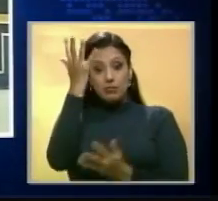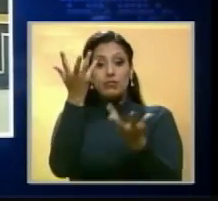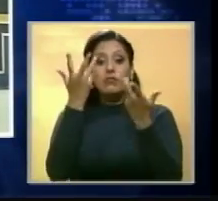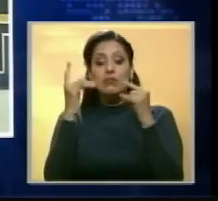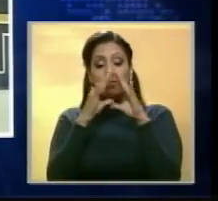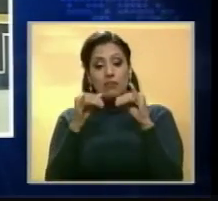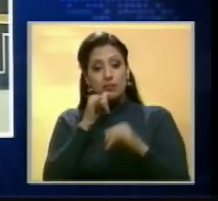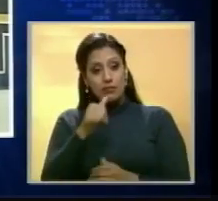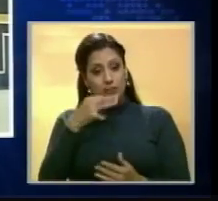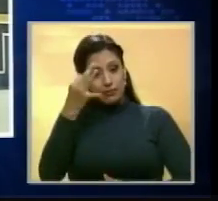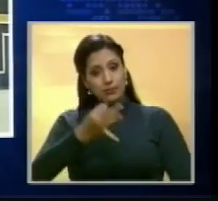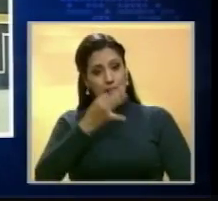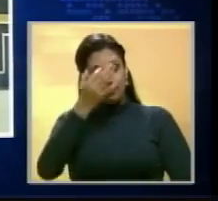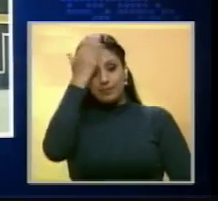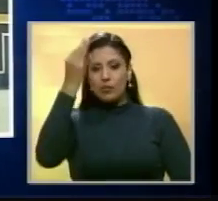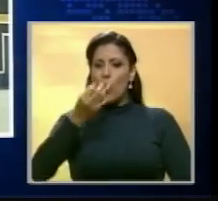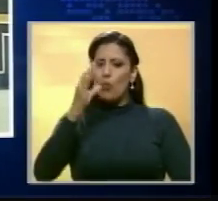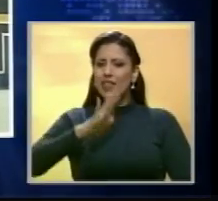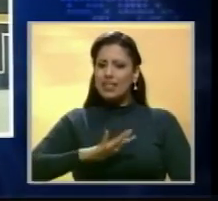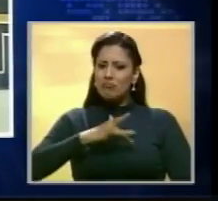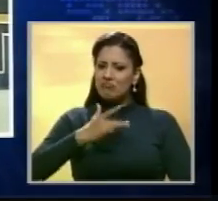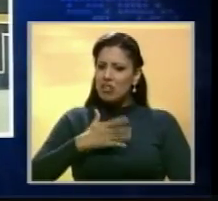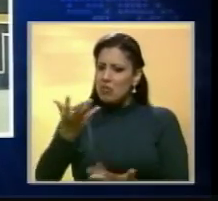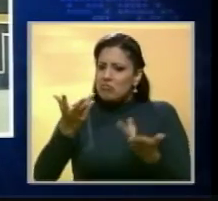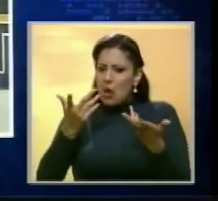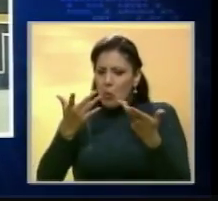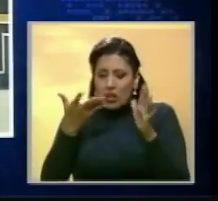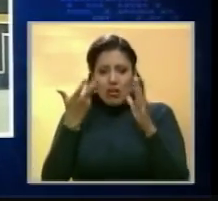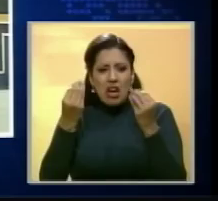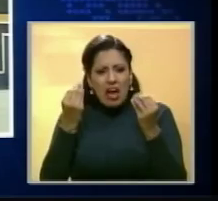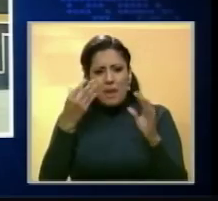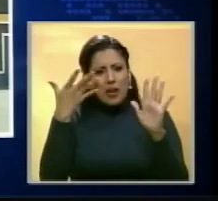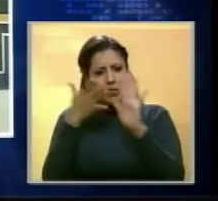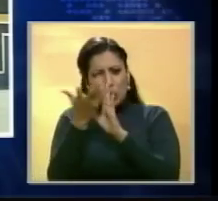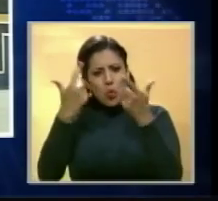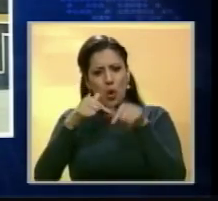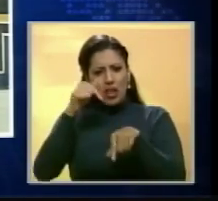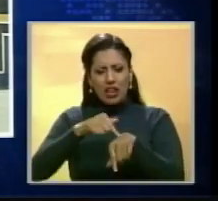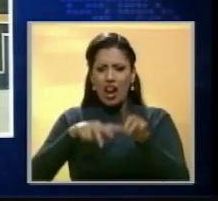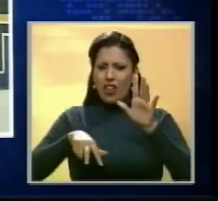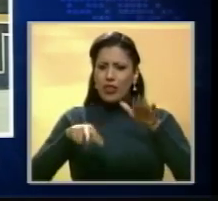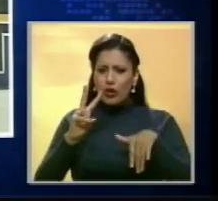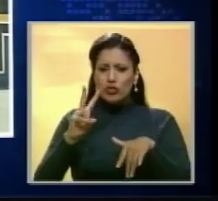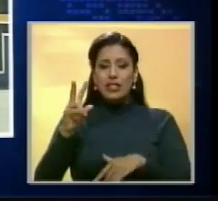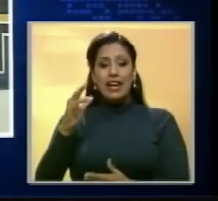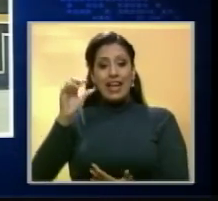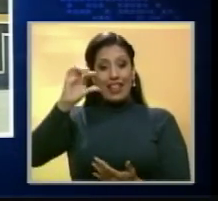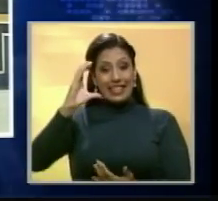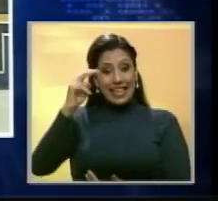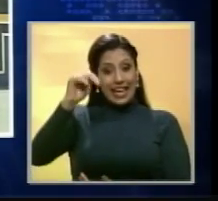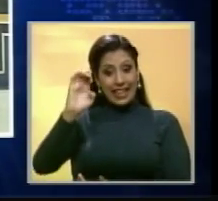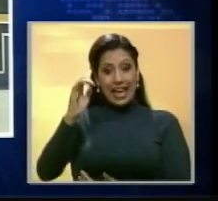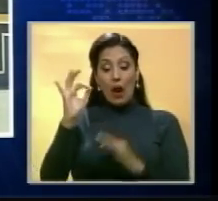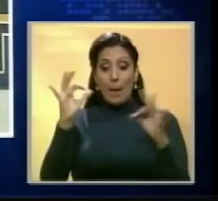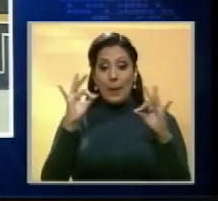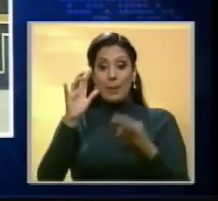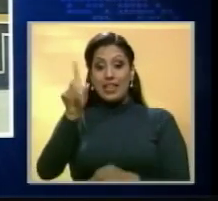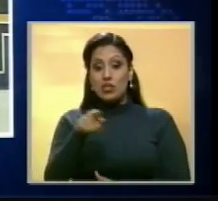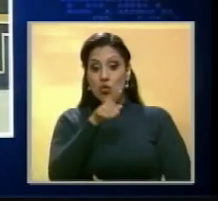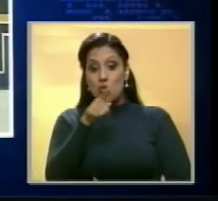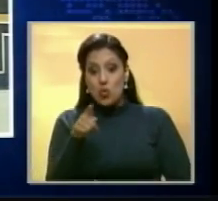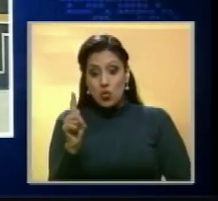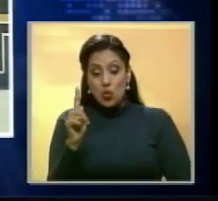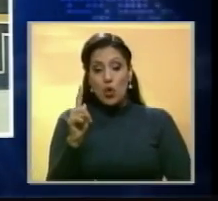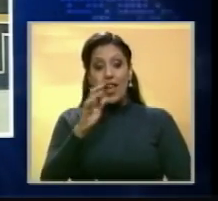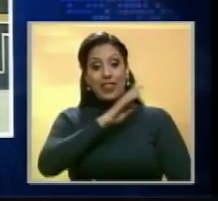amplía la información. Muy buenas tardes, Manuel, ¿cómo estás? Cuéntanos qué es lo que está sucediendo a esta hora en el CNE y si se estaba prevista